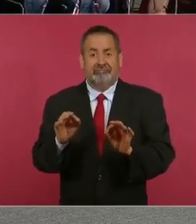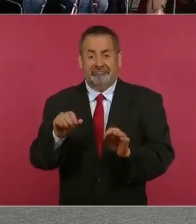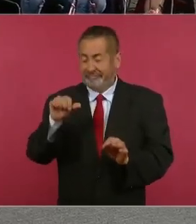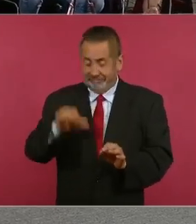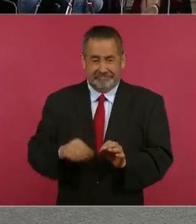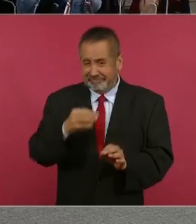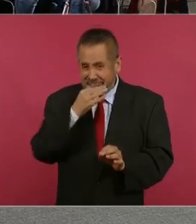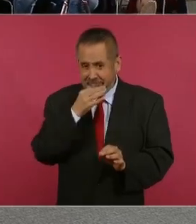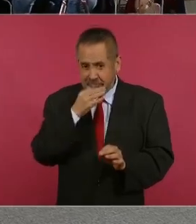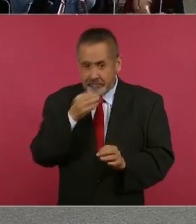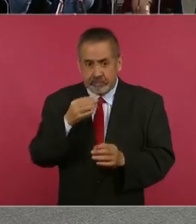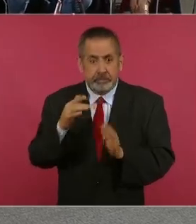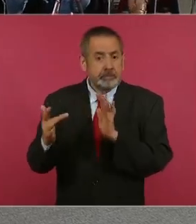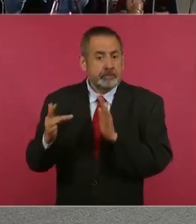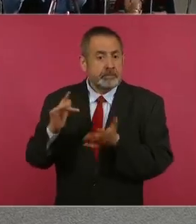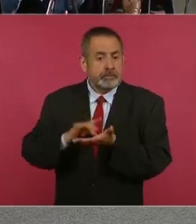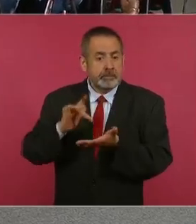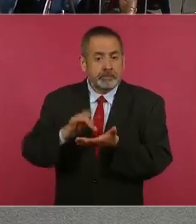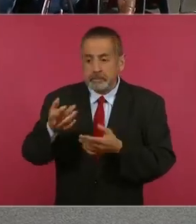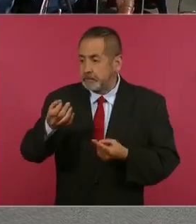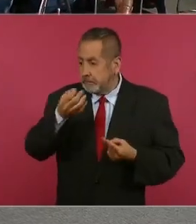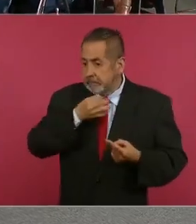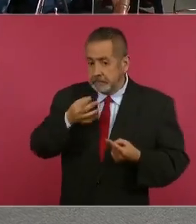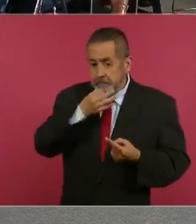me empieza a llegar información.